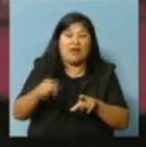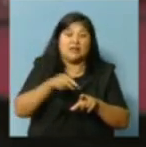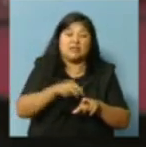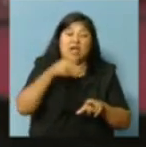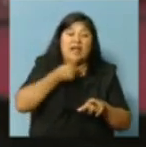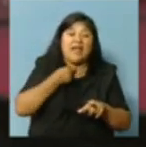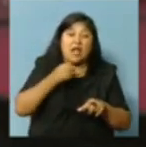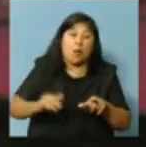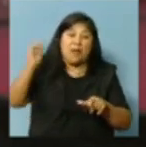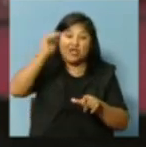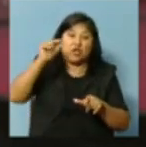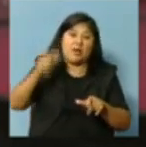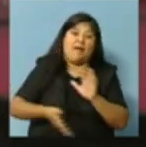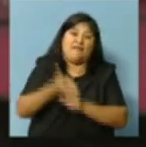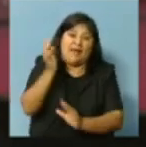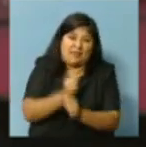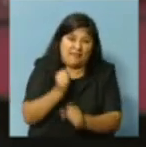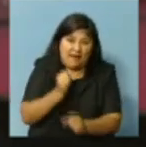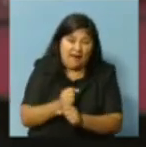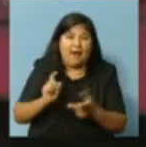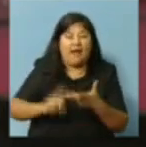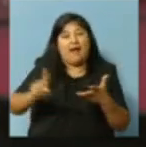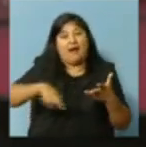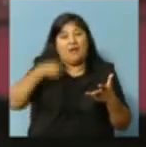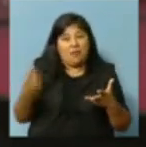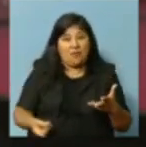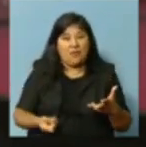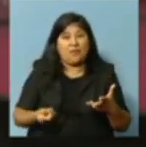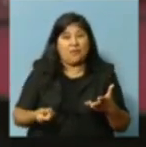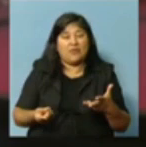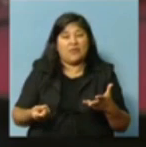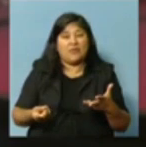cuestiones que tienen que ver con este